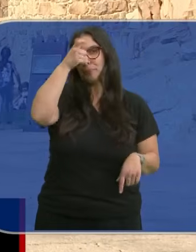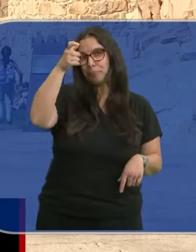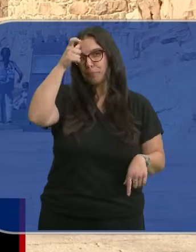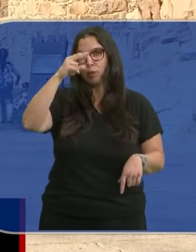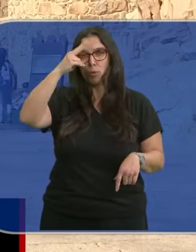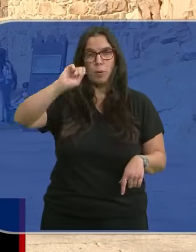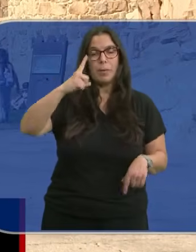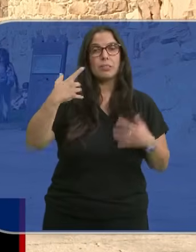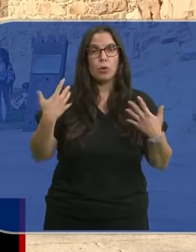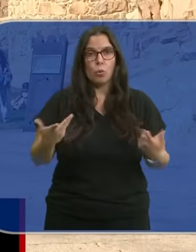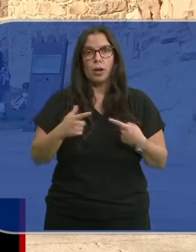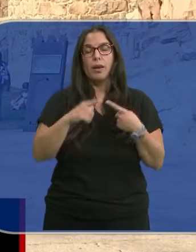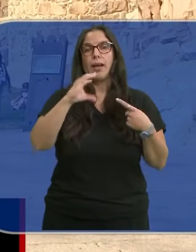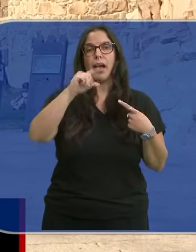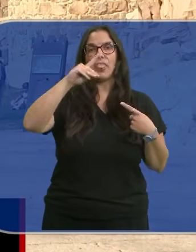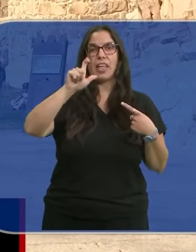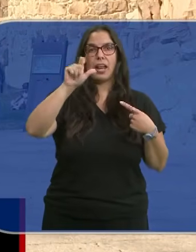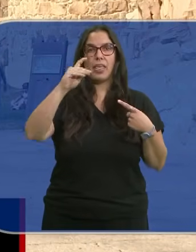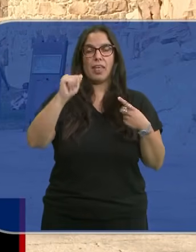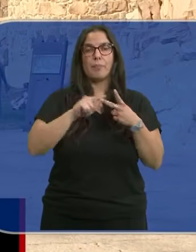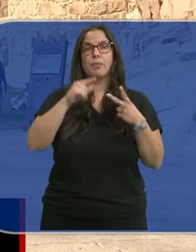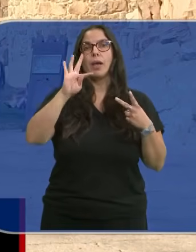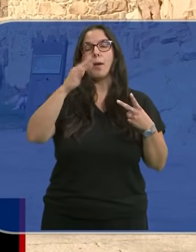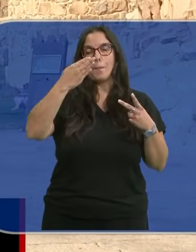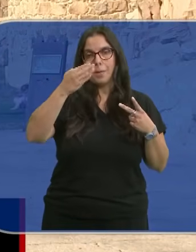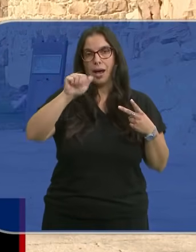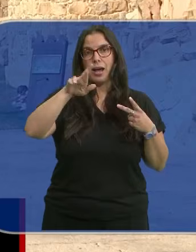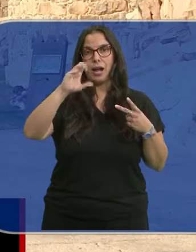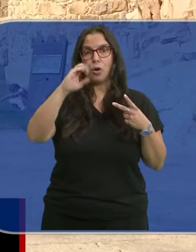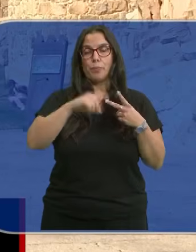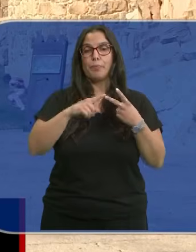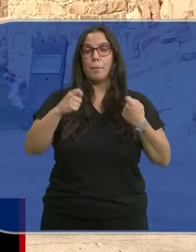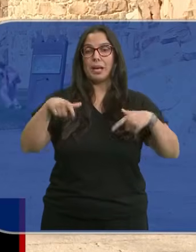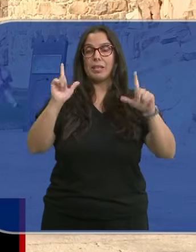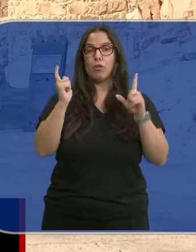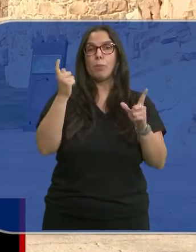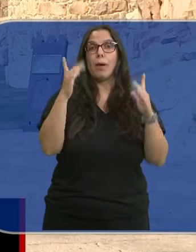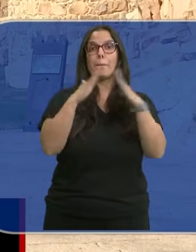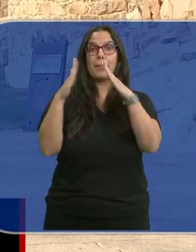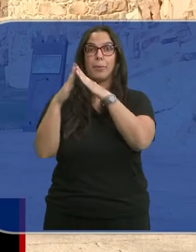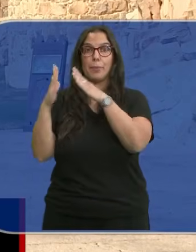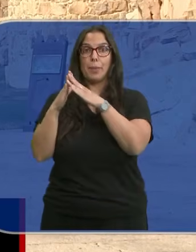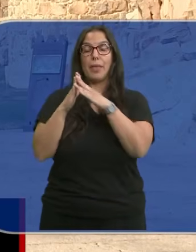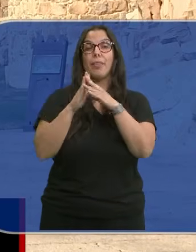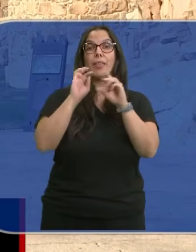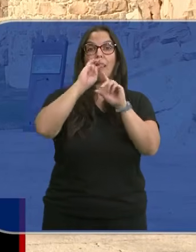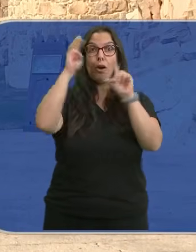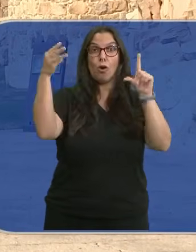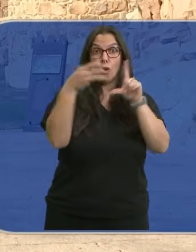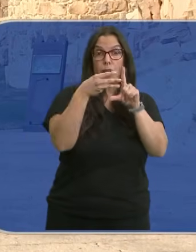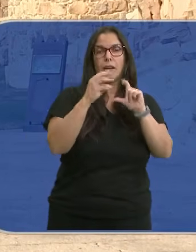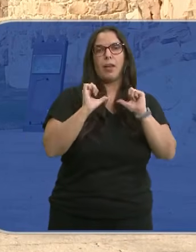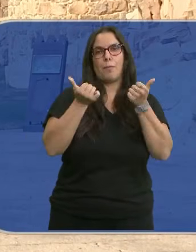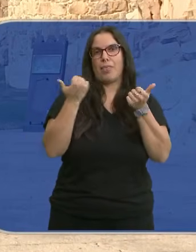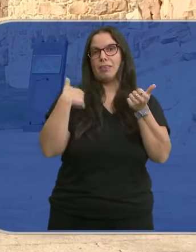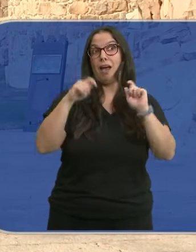preocupan estas cifras son Candeleda y El Barraco. Las plataformas de vivienda online ya están comenzando a retirar estos anuncios fraudulentos.